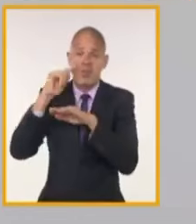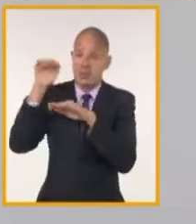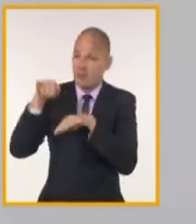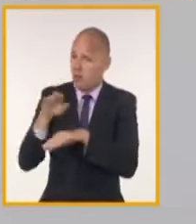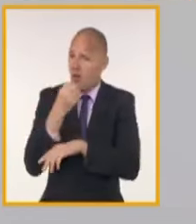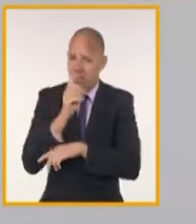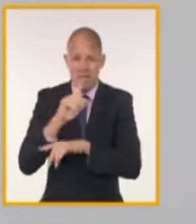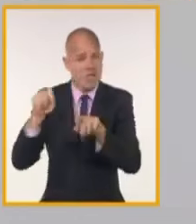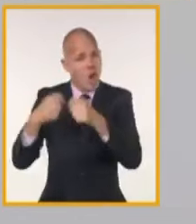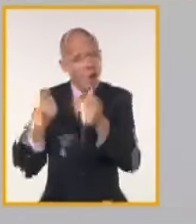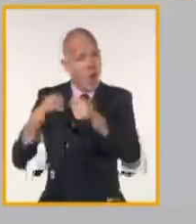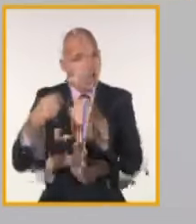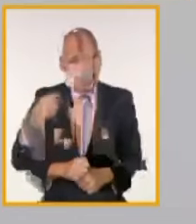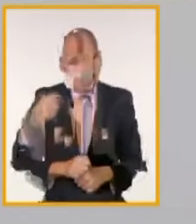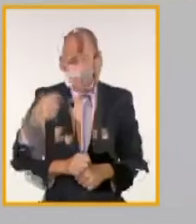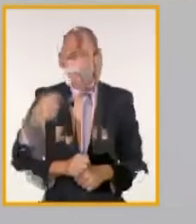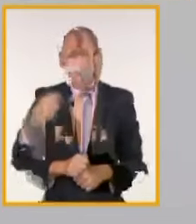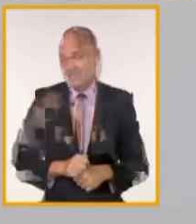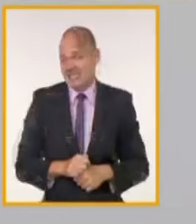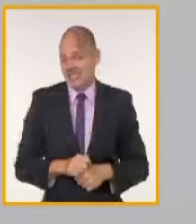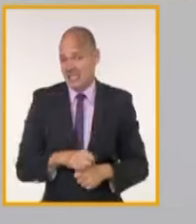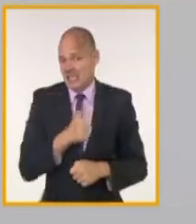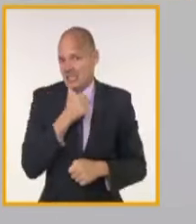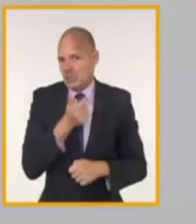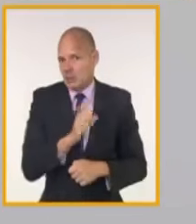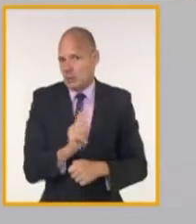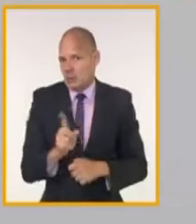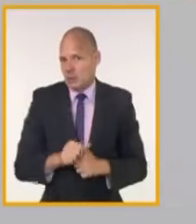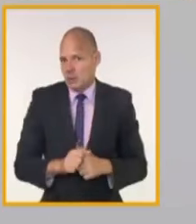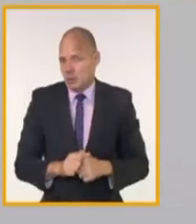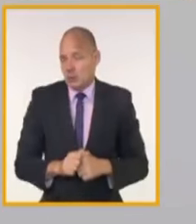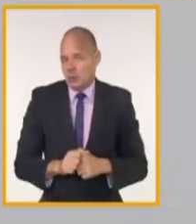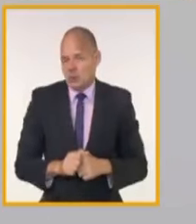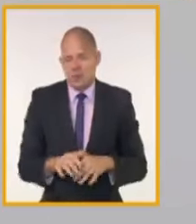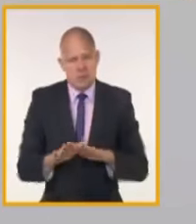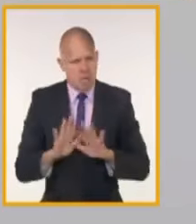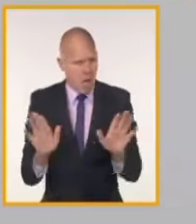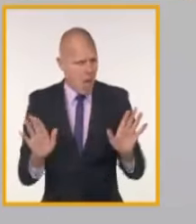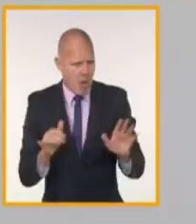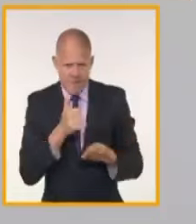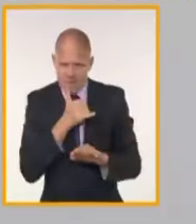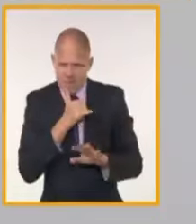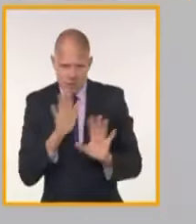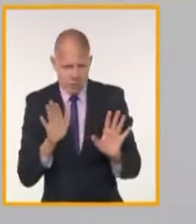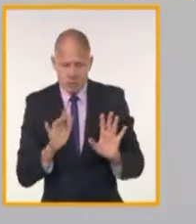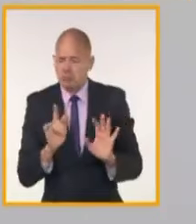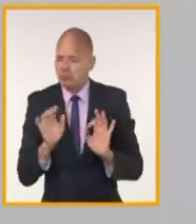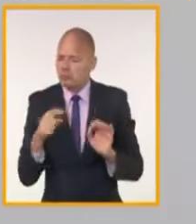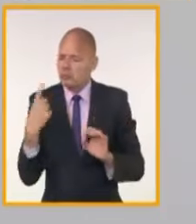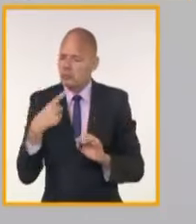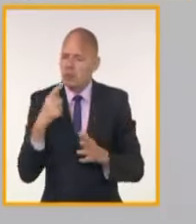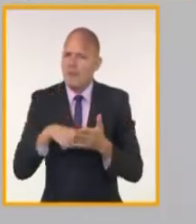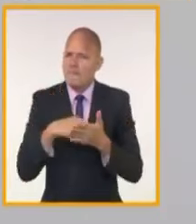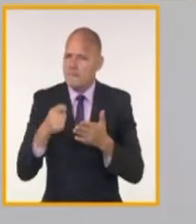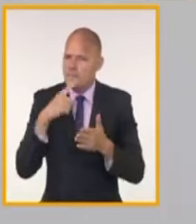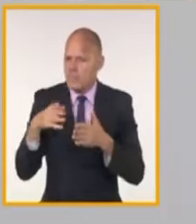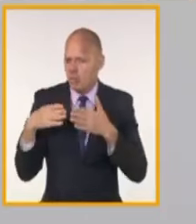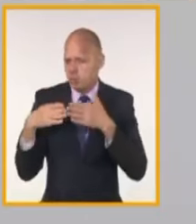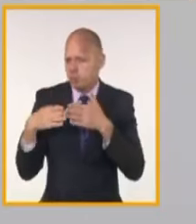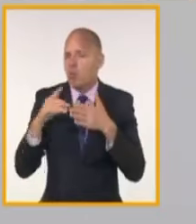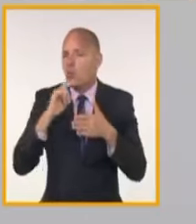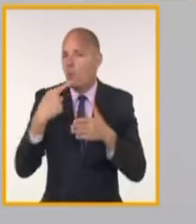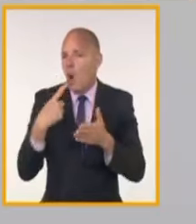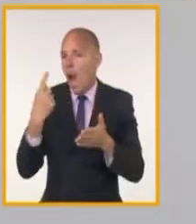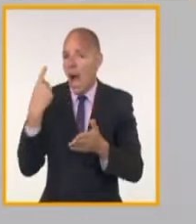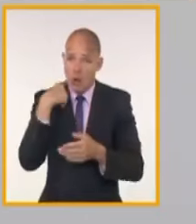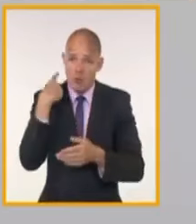esa de esa manera eso fue un reto que es resuelto el tema y están llegando las cosas en función de cómo van las obras en las